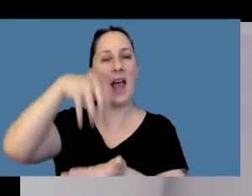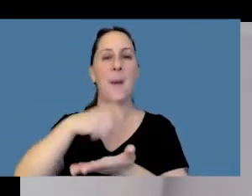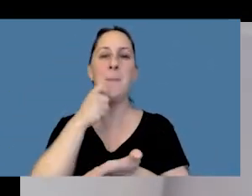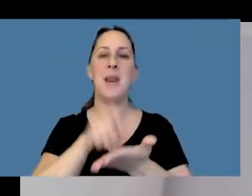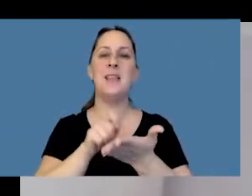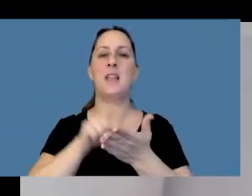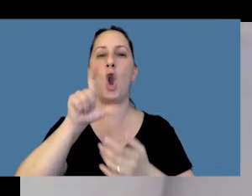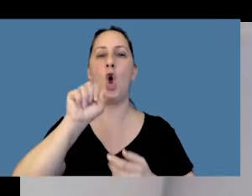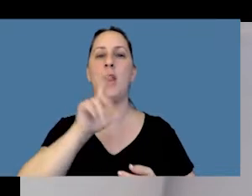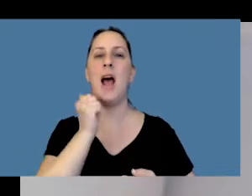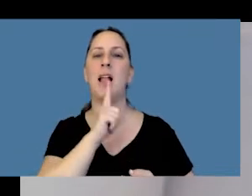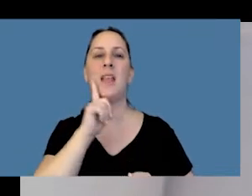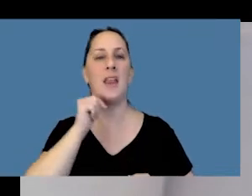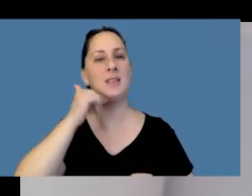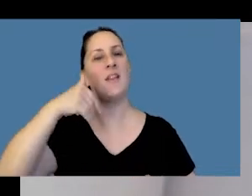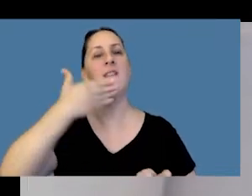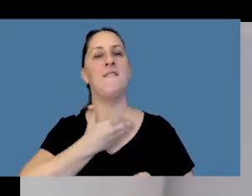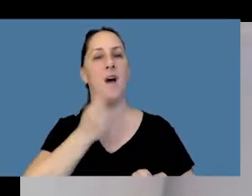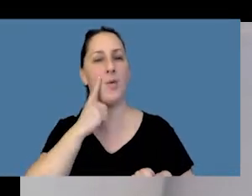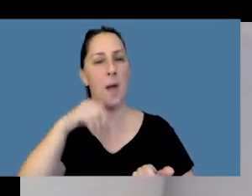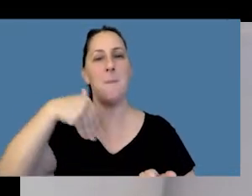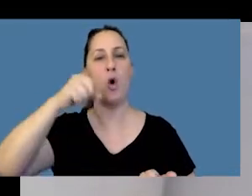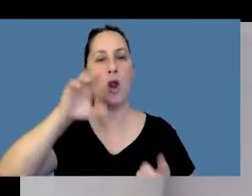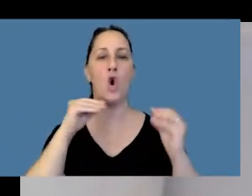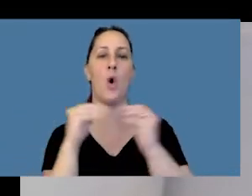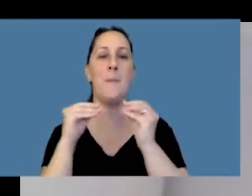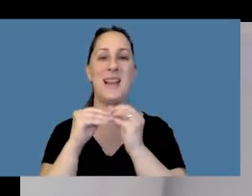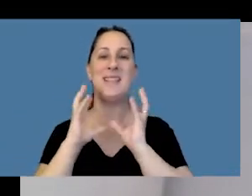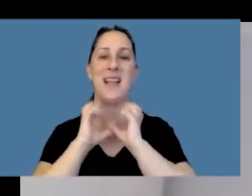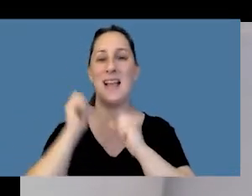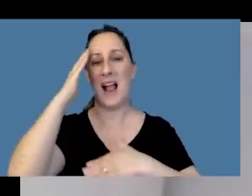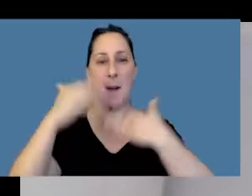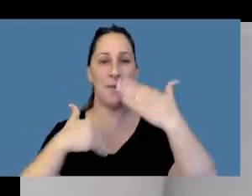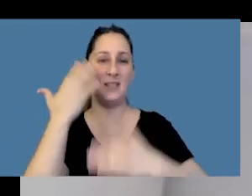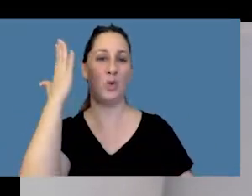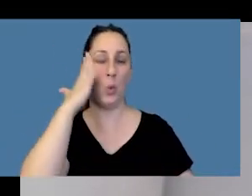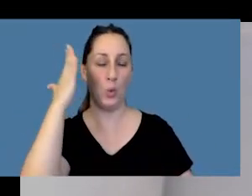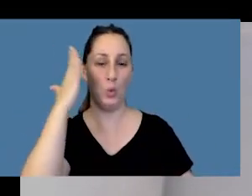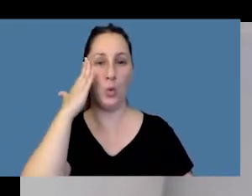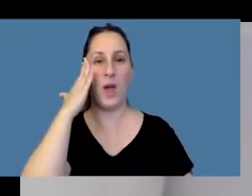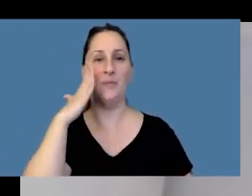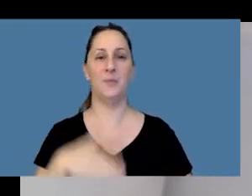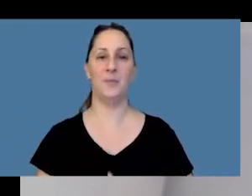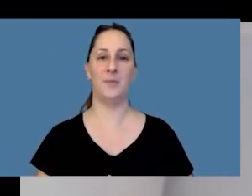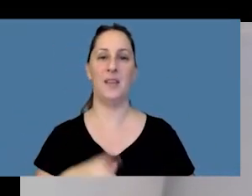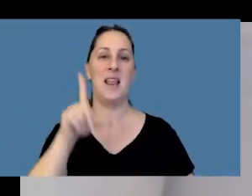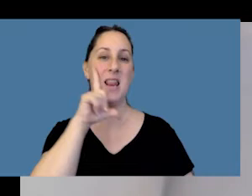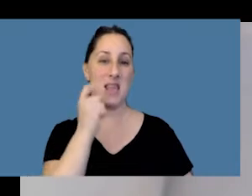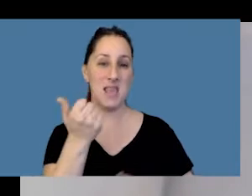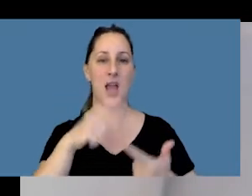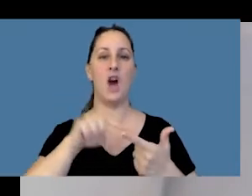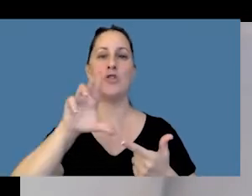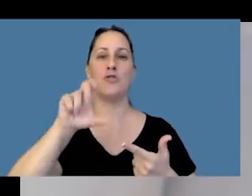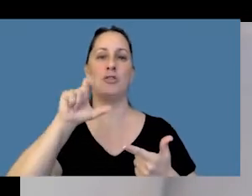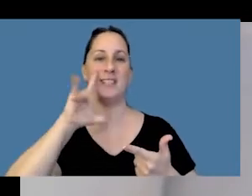Teanese, al secretario de Finanzas, Fabián Morelo, a mis compañeras, la secretaria de Capacitación y Cultura, Lía Herrera y Rocío Alba.